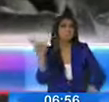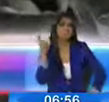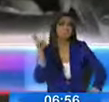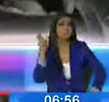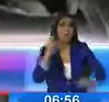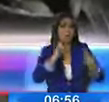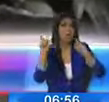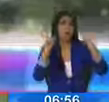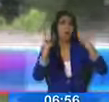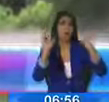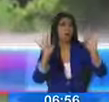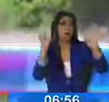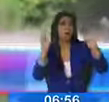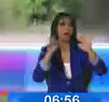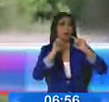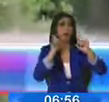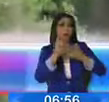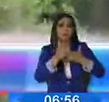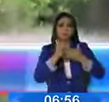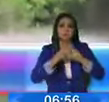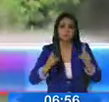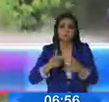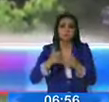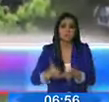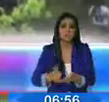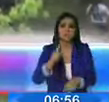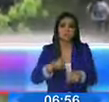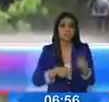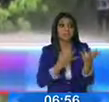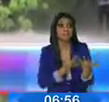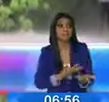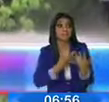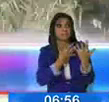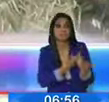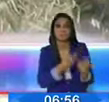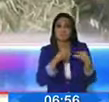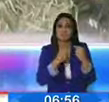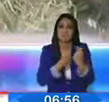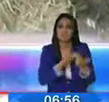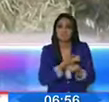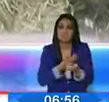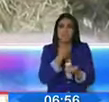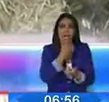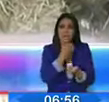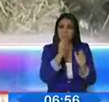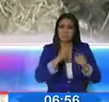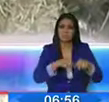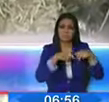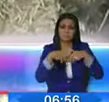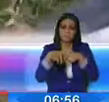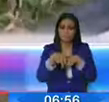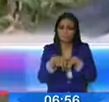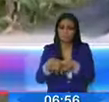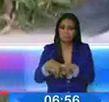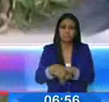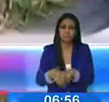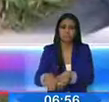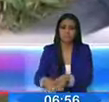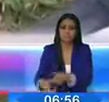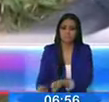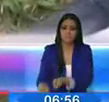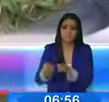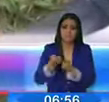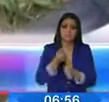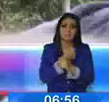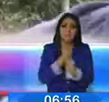desde la parte baja y nada podían hacer sólo esperaban que lleguen socorristas para poder descender y empezar las tareas de evacuación de los heridos